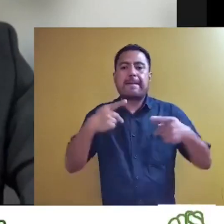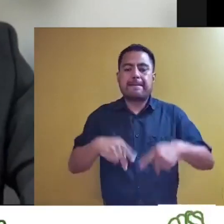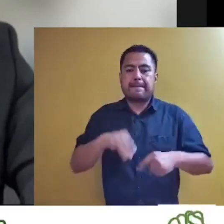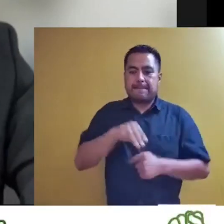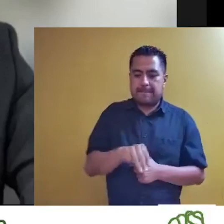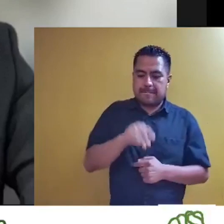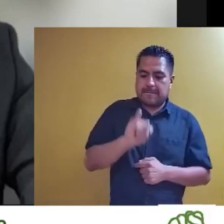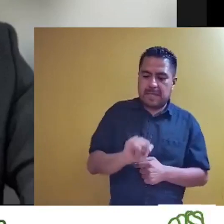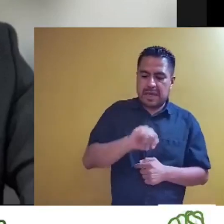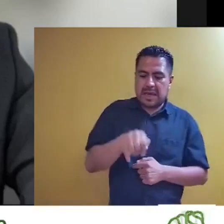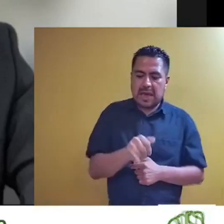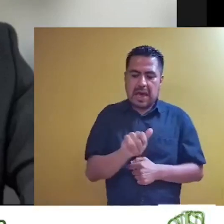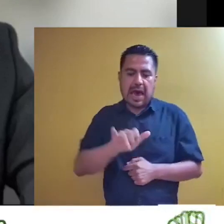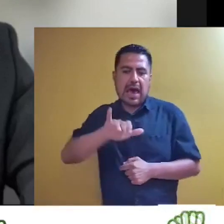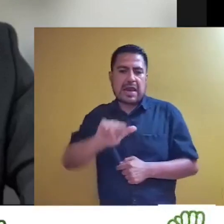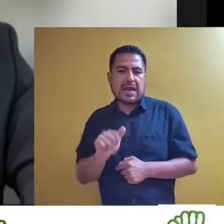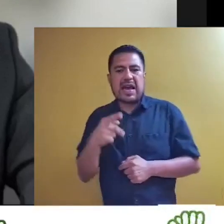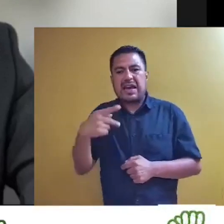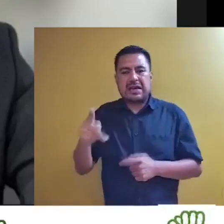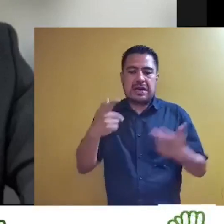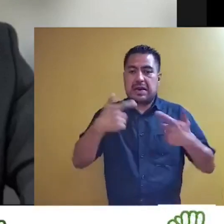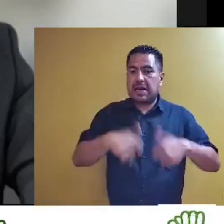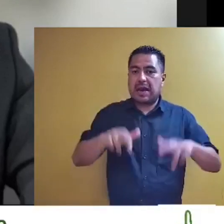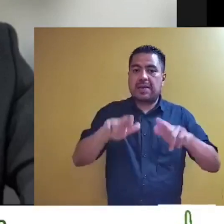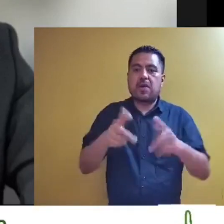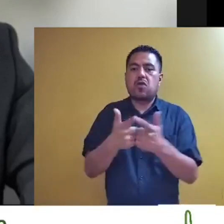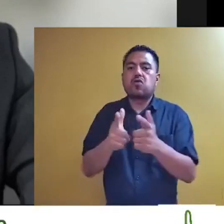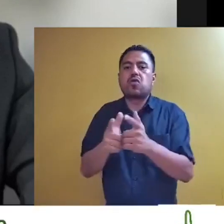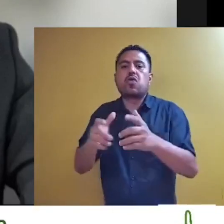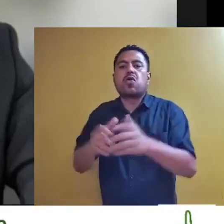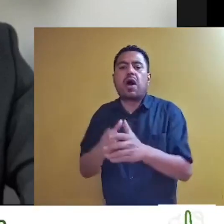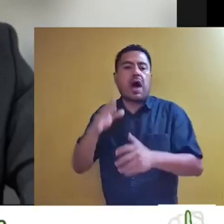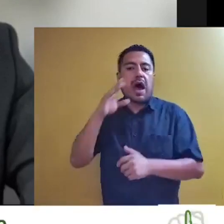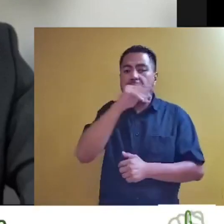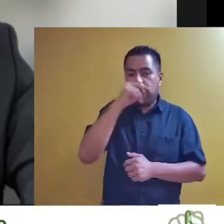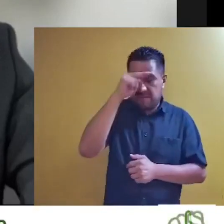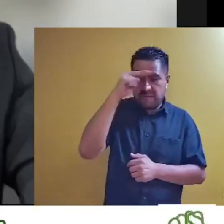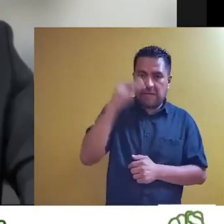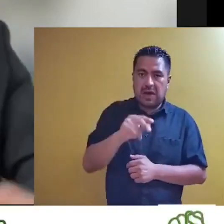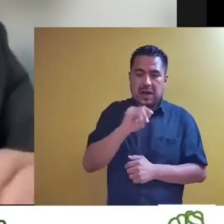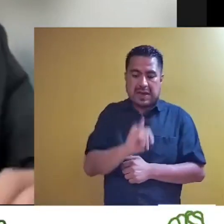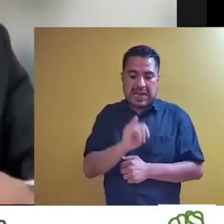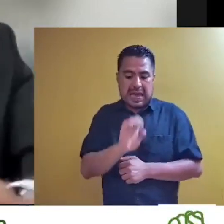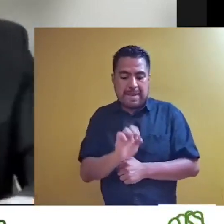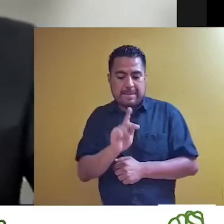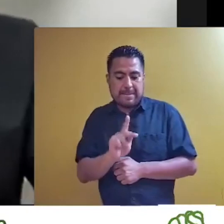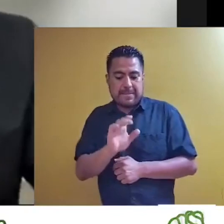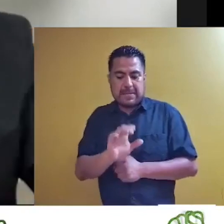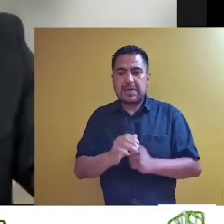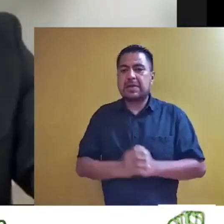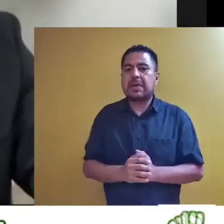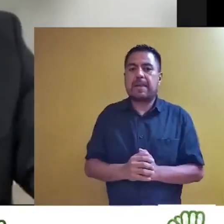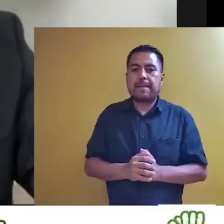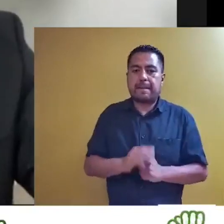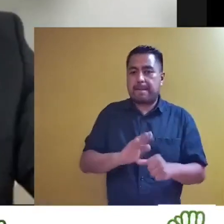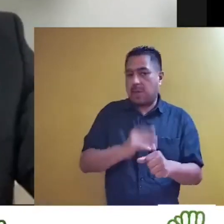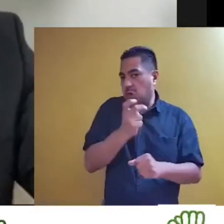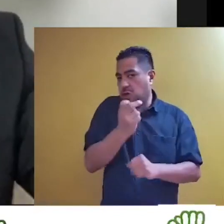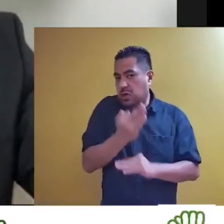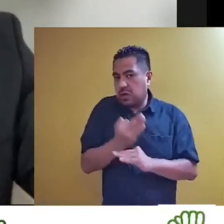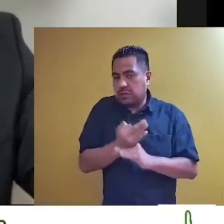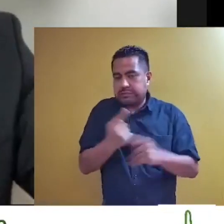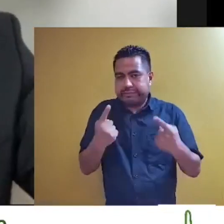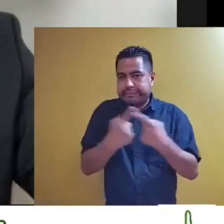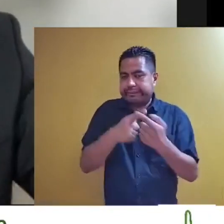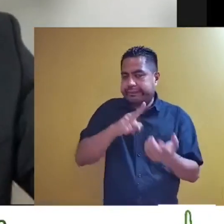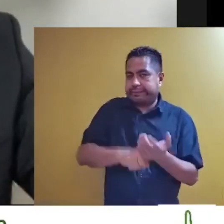Mijane Jiménez Salinas en su calidad de representante del pueblo afromexicano ante el Instituto Electoral, por medio del cual controvierte